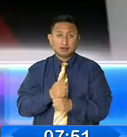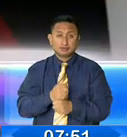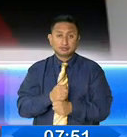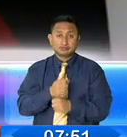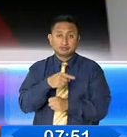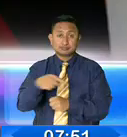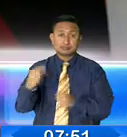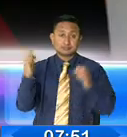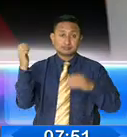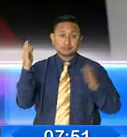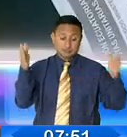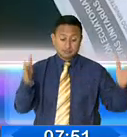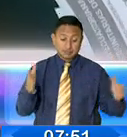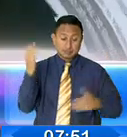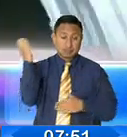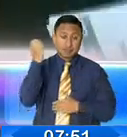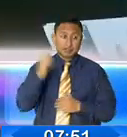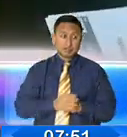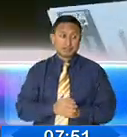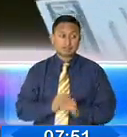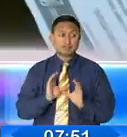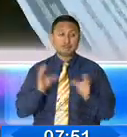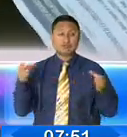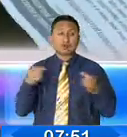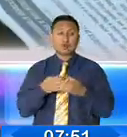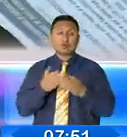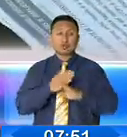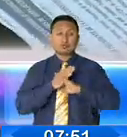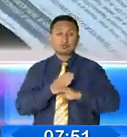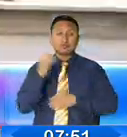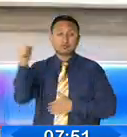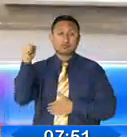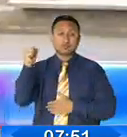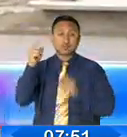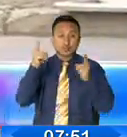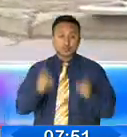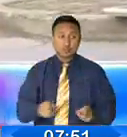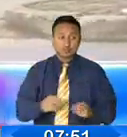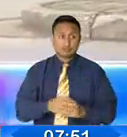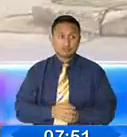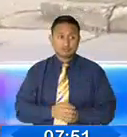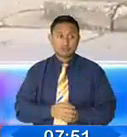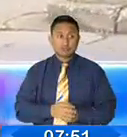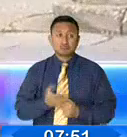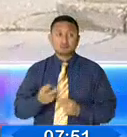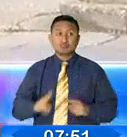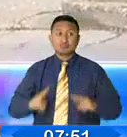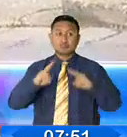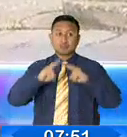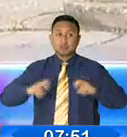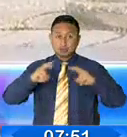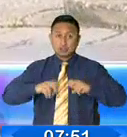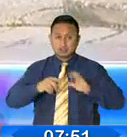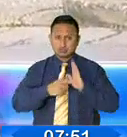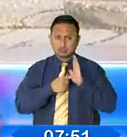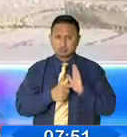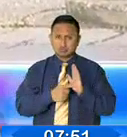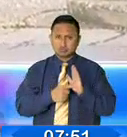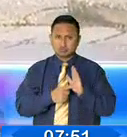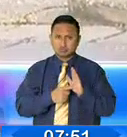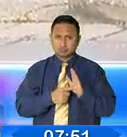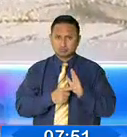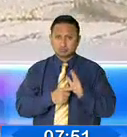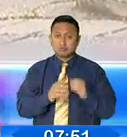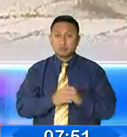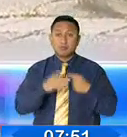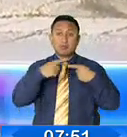emergencia sanitaria. El Comité por la Defensa de los Derechos Humanos expuso su investigación sobre los cuerpos extraviados en el periodo de